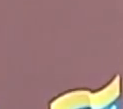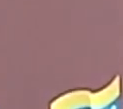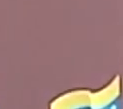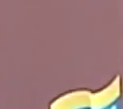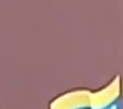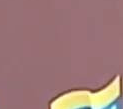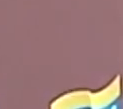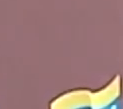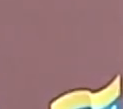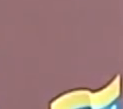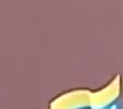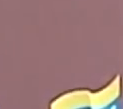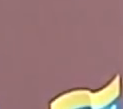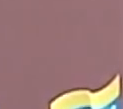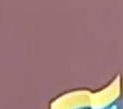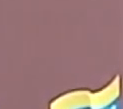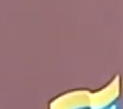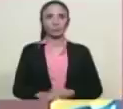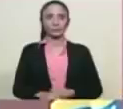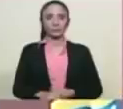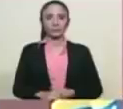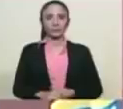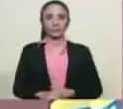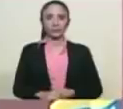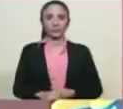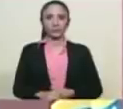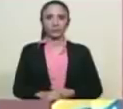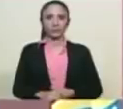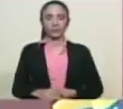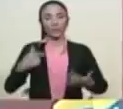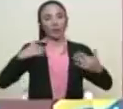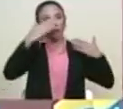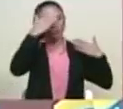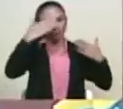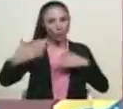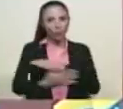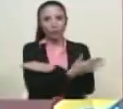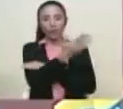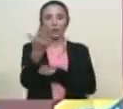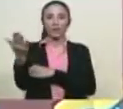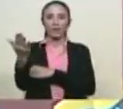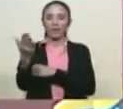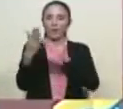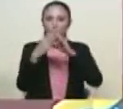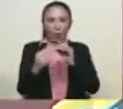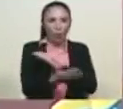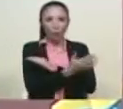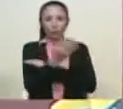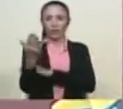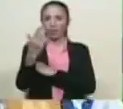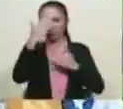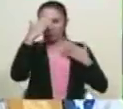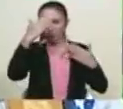Igualmente le doy mi saludo y le agradezco su discurso, fogoso como